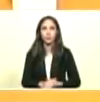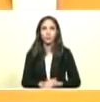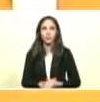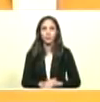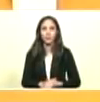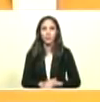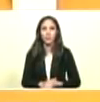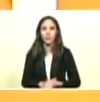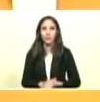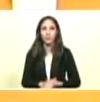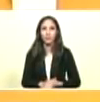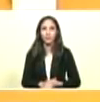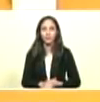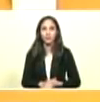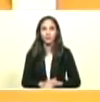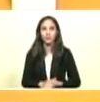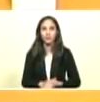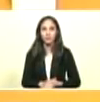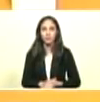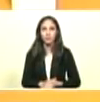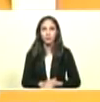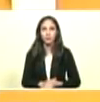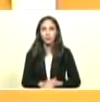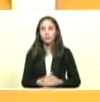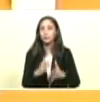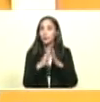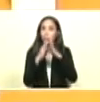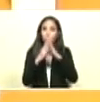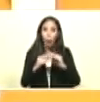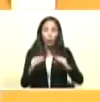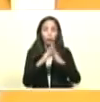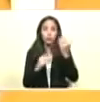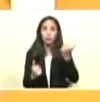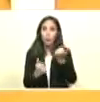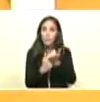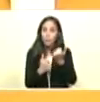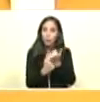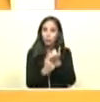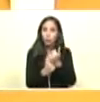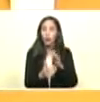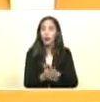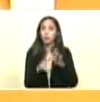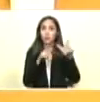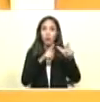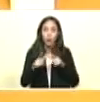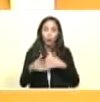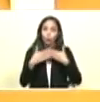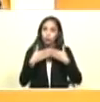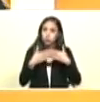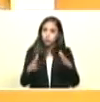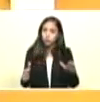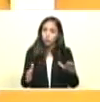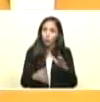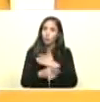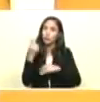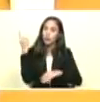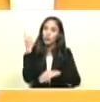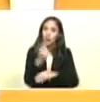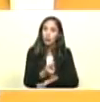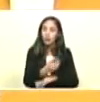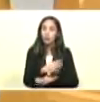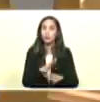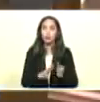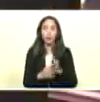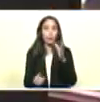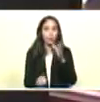Y en base a ese respaldo, emití dentro de los protocolos de creación y nacimiento